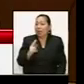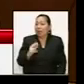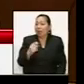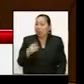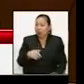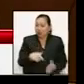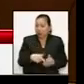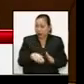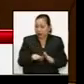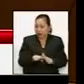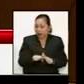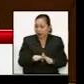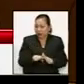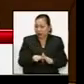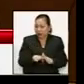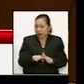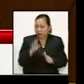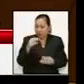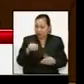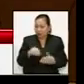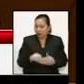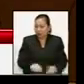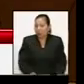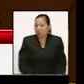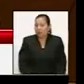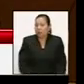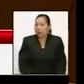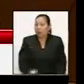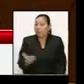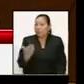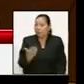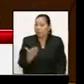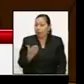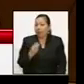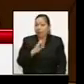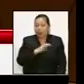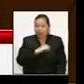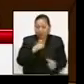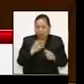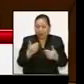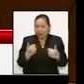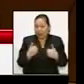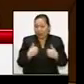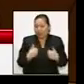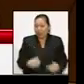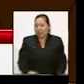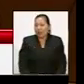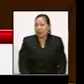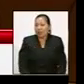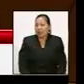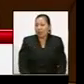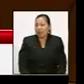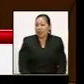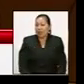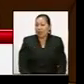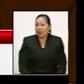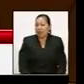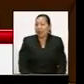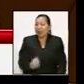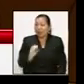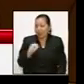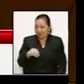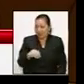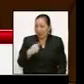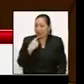puso esa grabación a disposición del comando? Me lo ha pedido inspectoría, inspectoría lo tiene. ¿Eso lo ha pedido? Me lo ha pedido. ¿Ya lo dio?